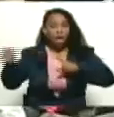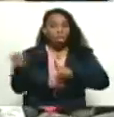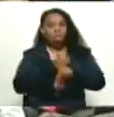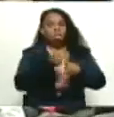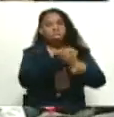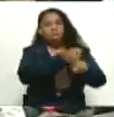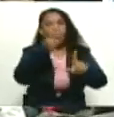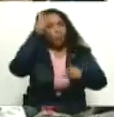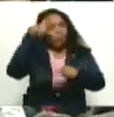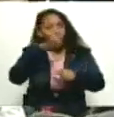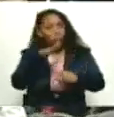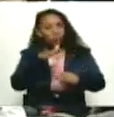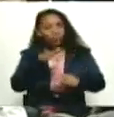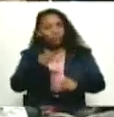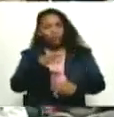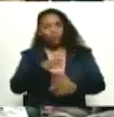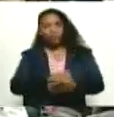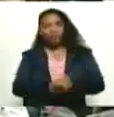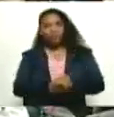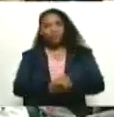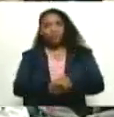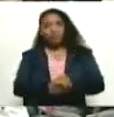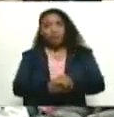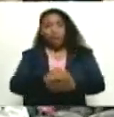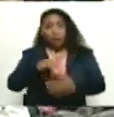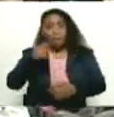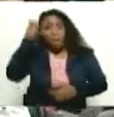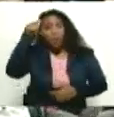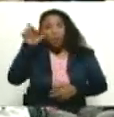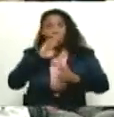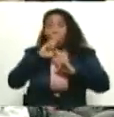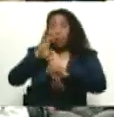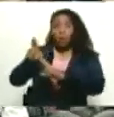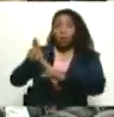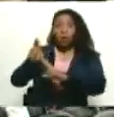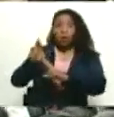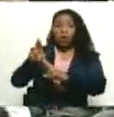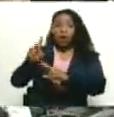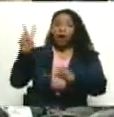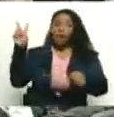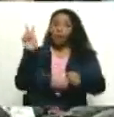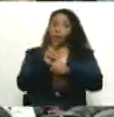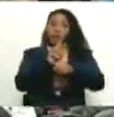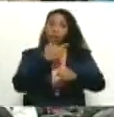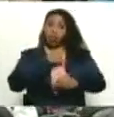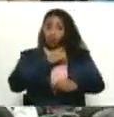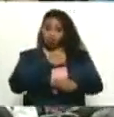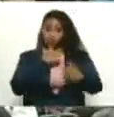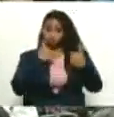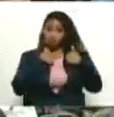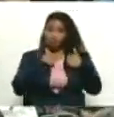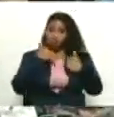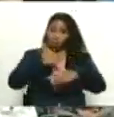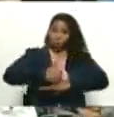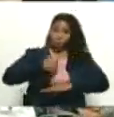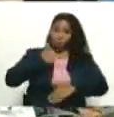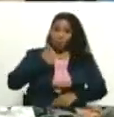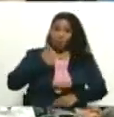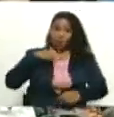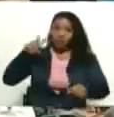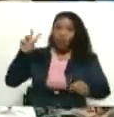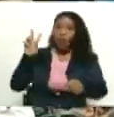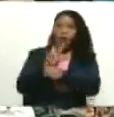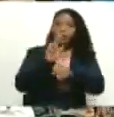pueblo. Y cuando el pueblo responde, entonces los violentos somos nosotros. Los violentos